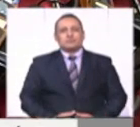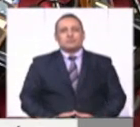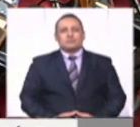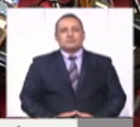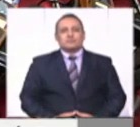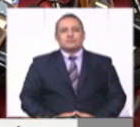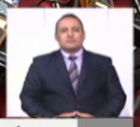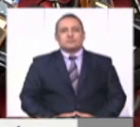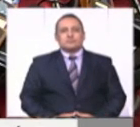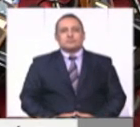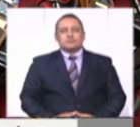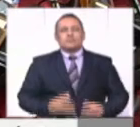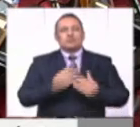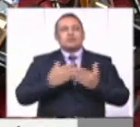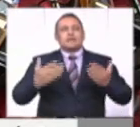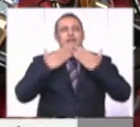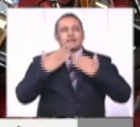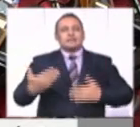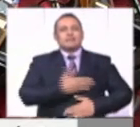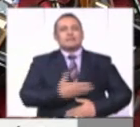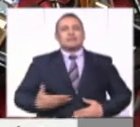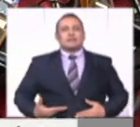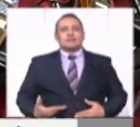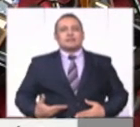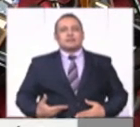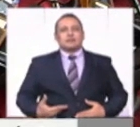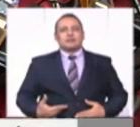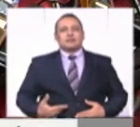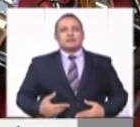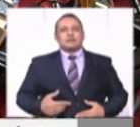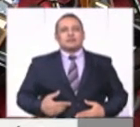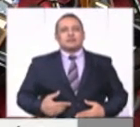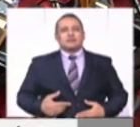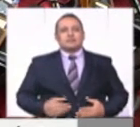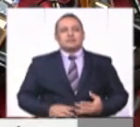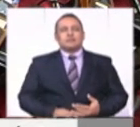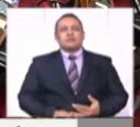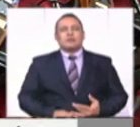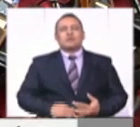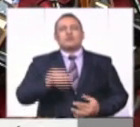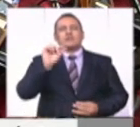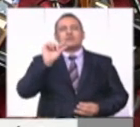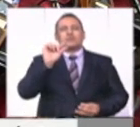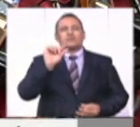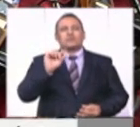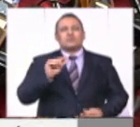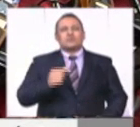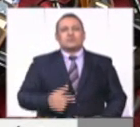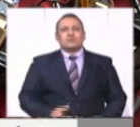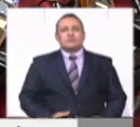minutos Gracias señor presidente pres un momento por favor un